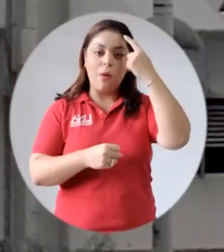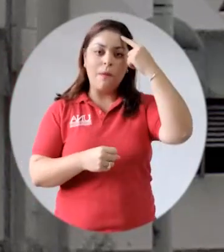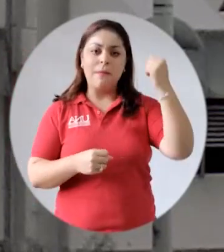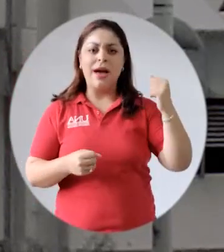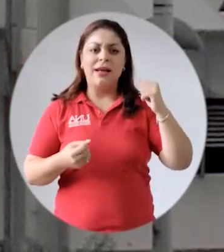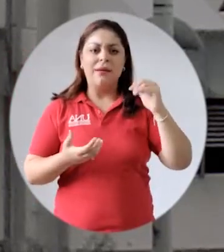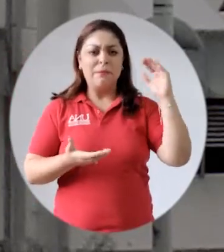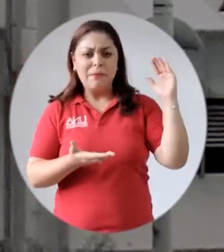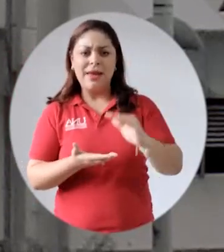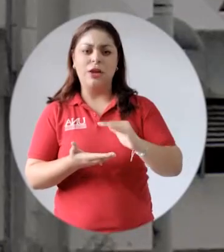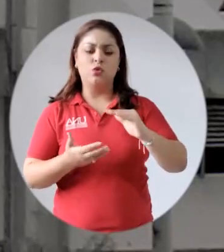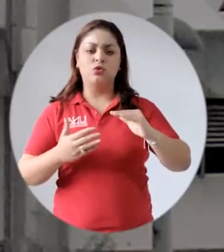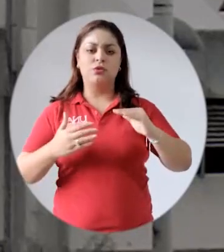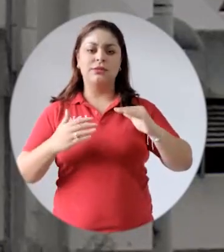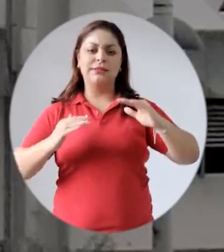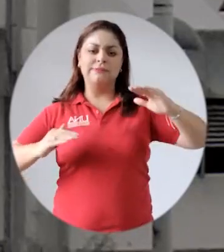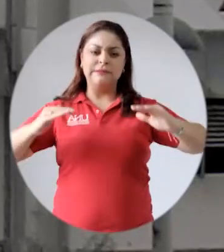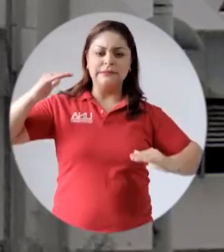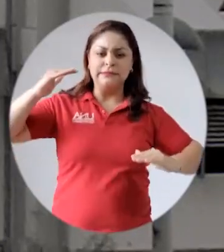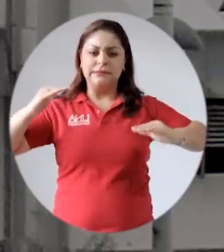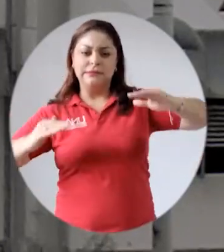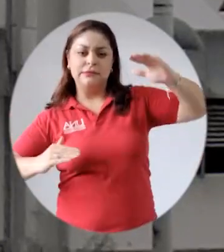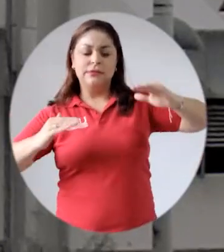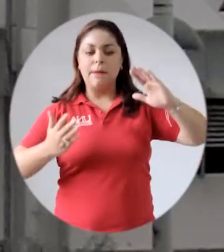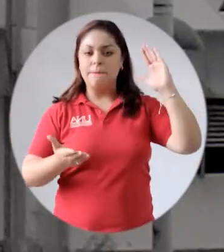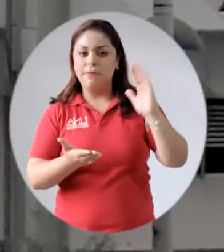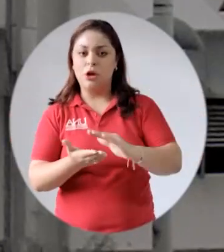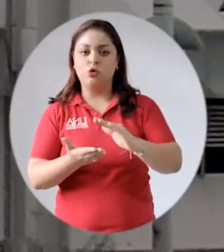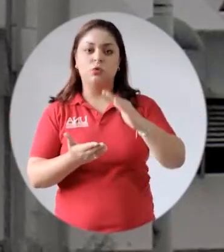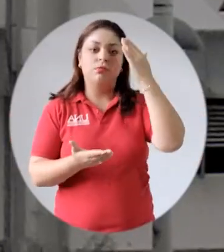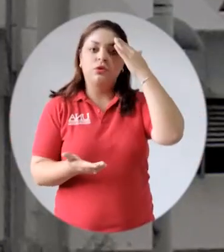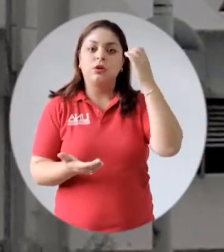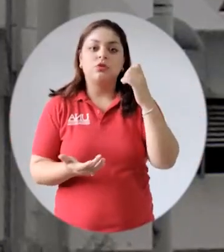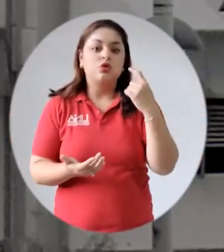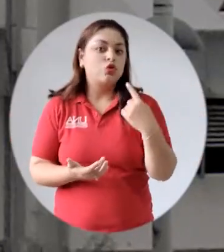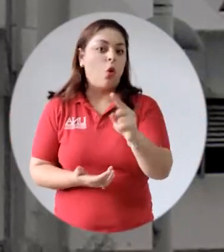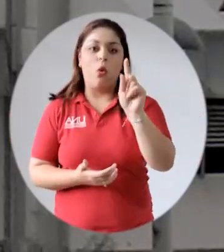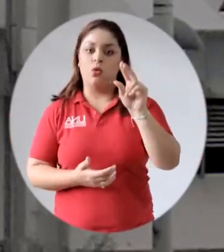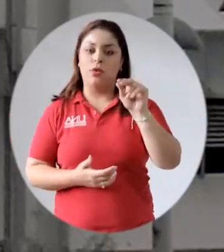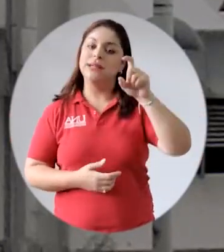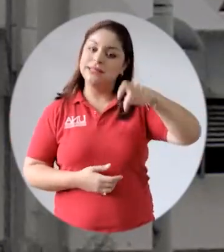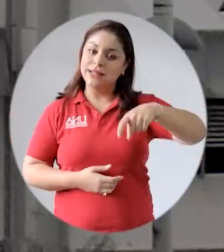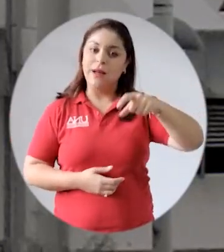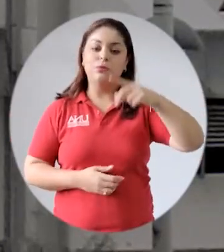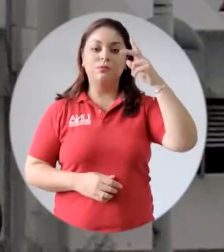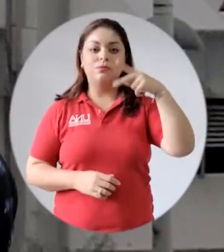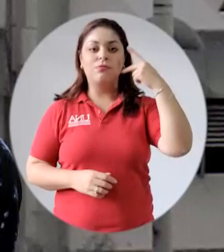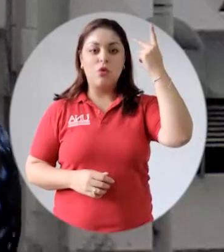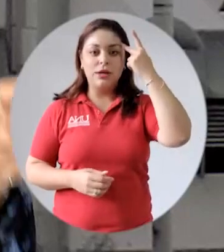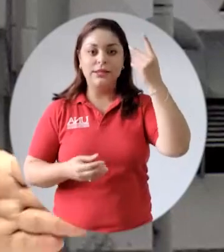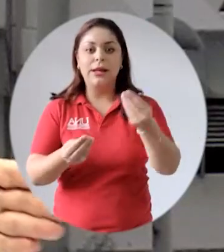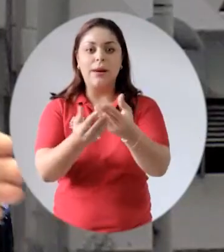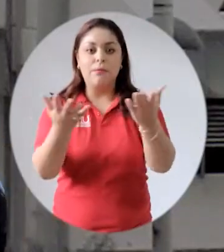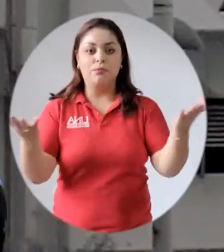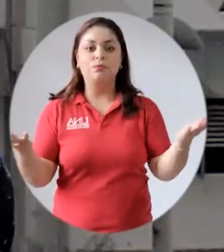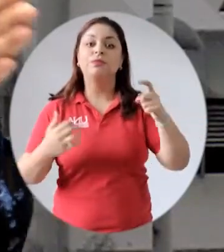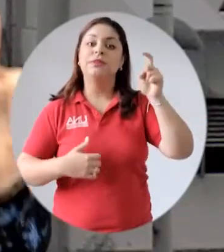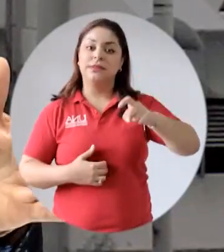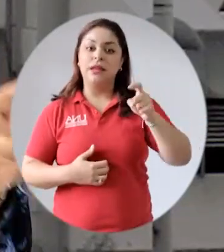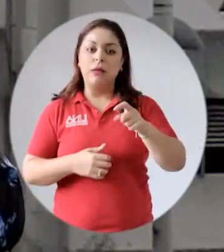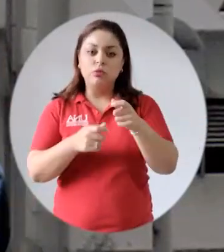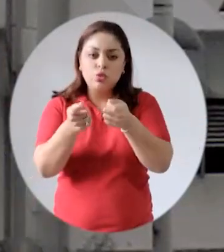a las familias a cuidar las familias, ¿verdad? Entonces, estas son las partes que más nos están preocupando